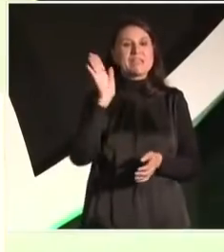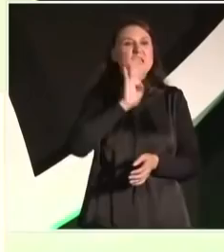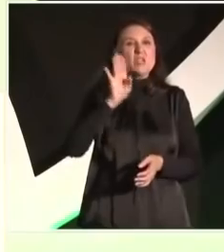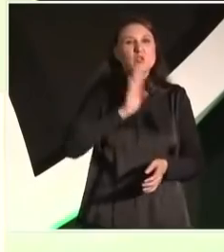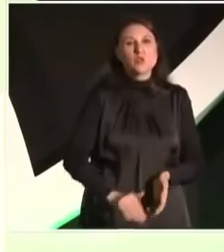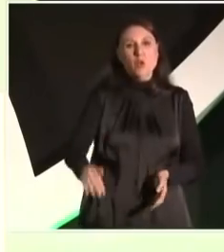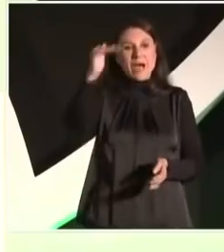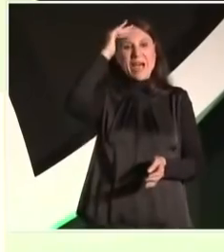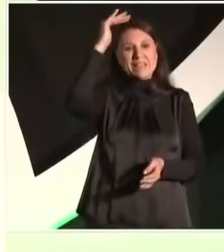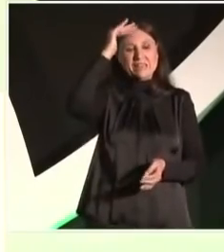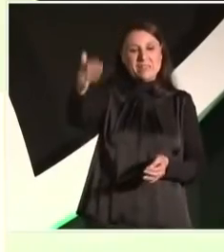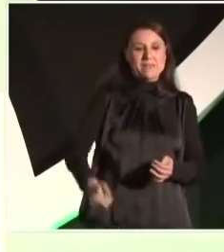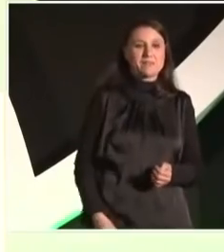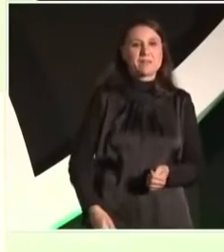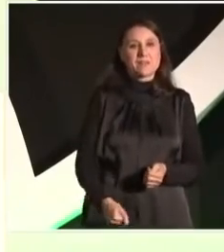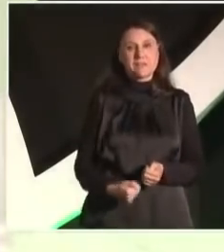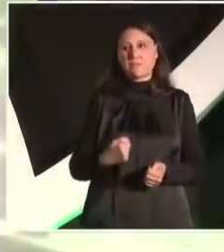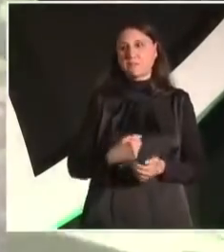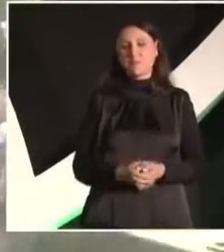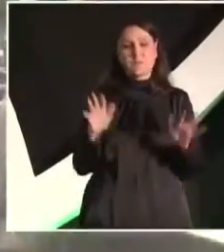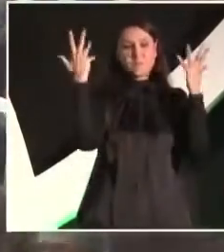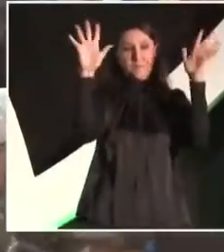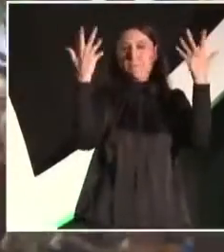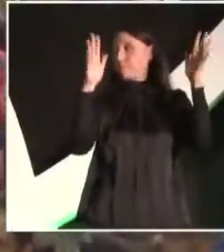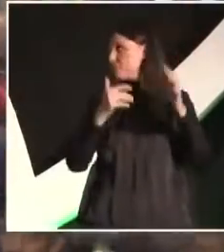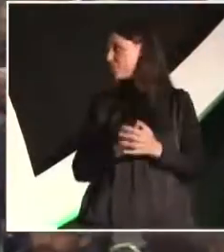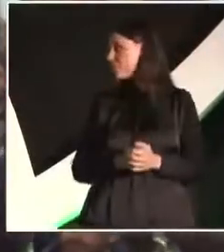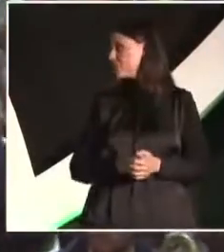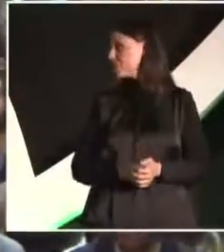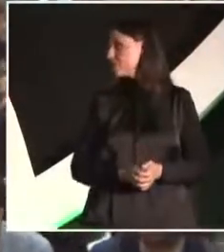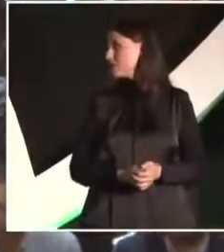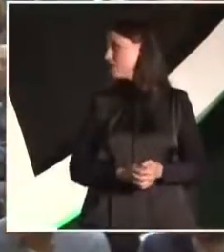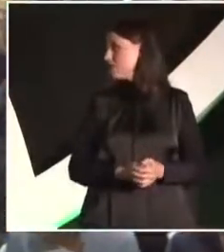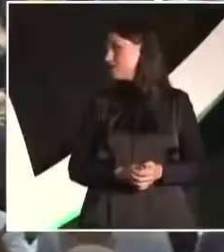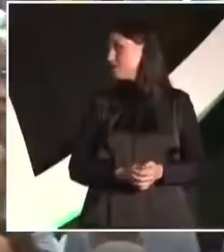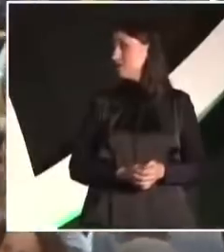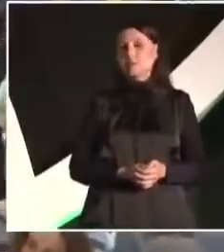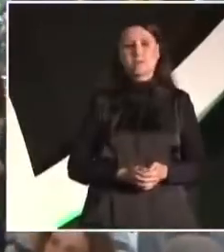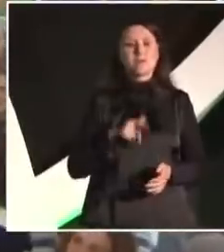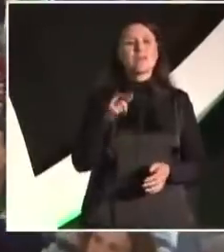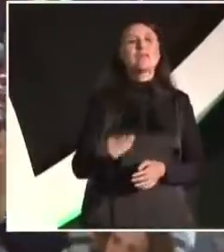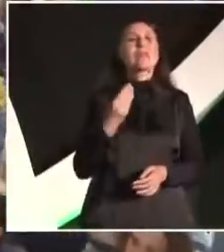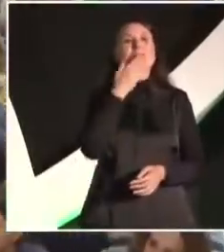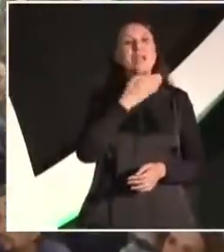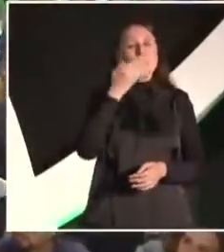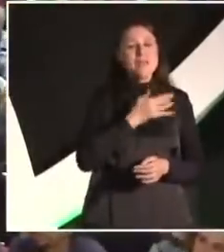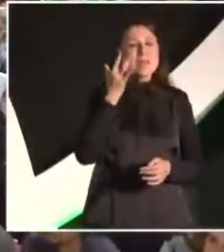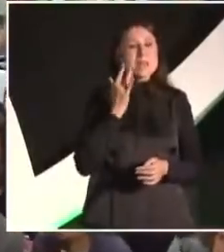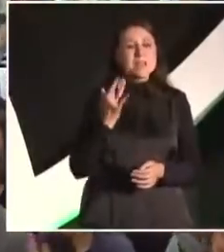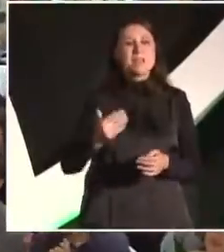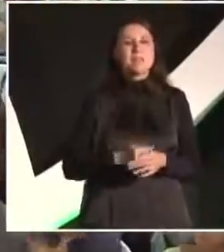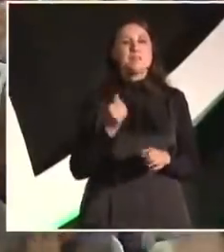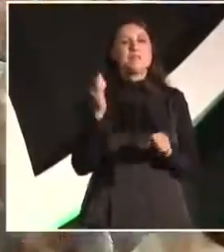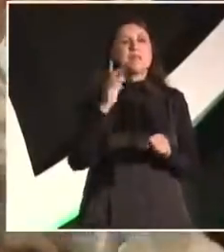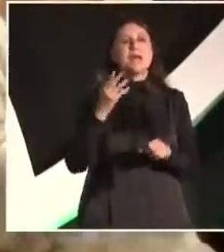los trabajadores y trabajadoras de este país. ¡Qué poca vergüenza! ¡Que se laven la boca para hablar de los trabajadores y